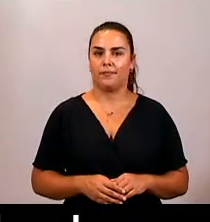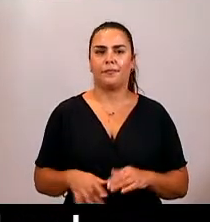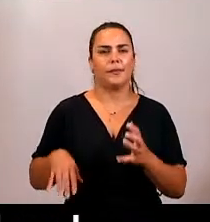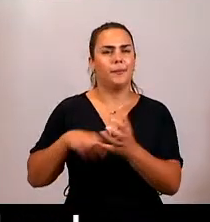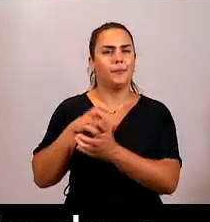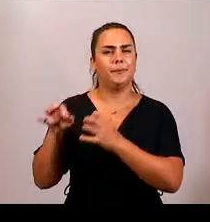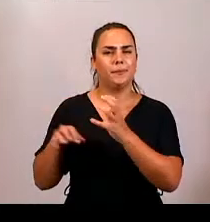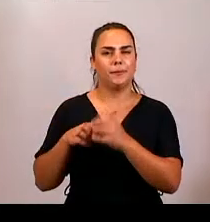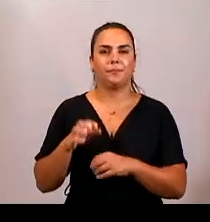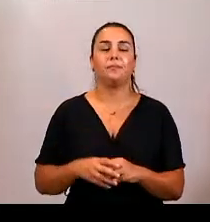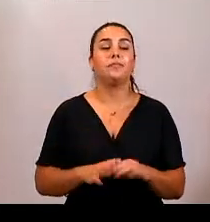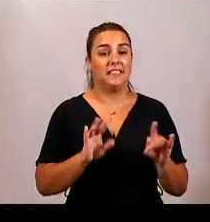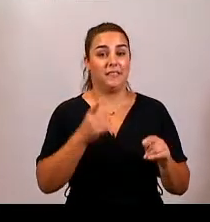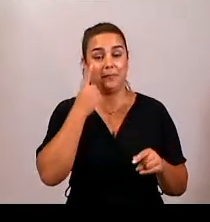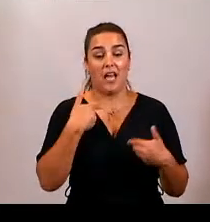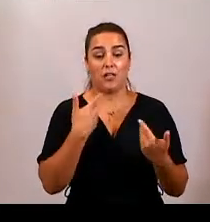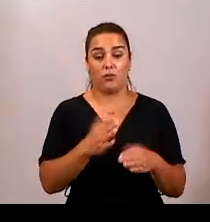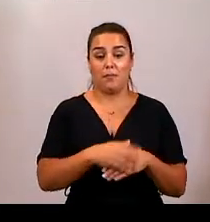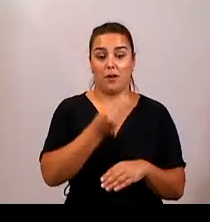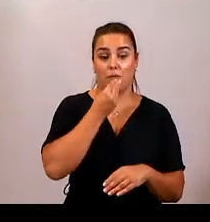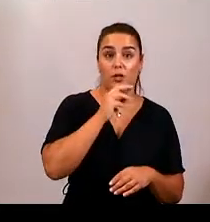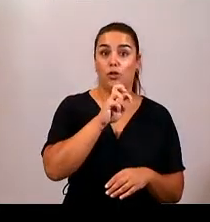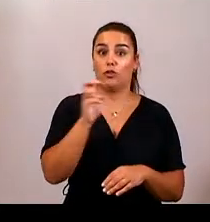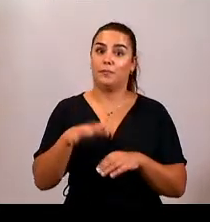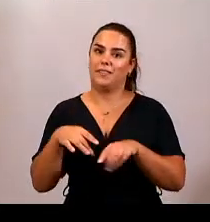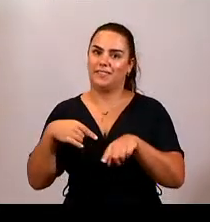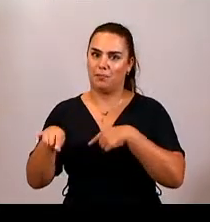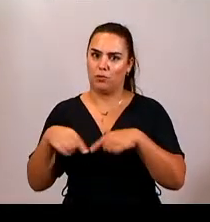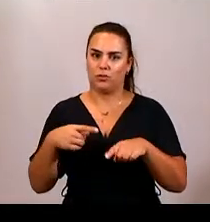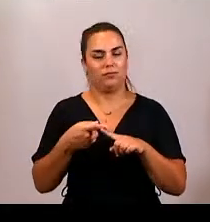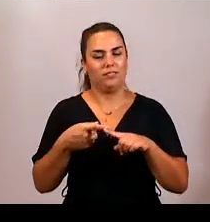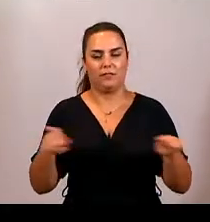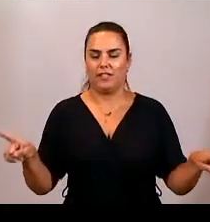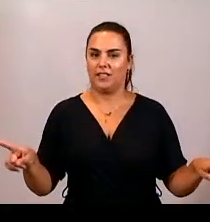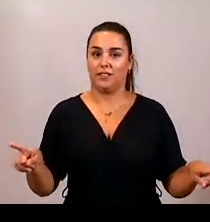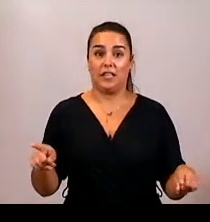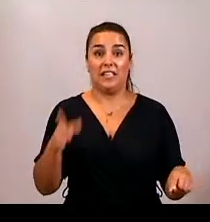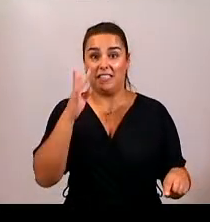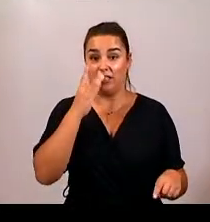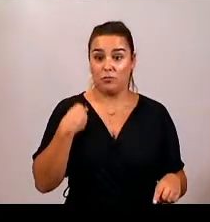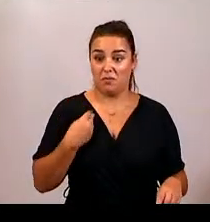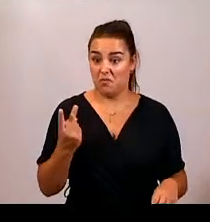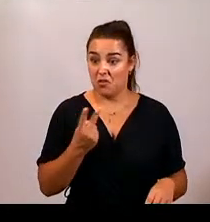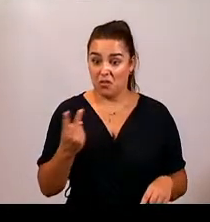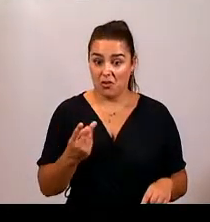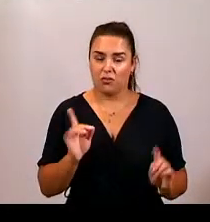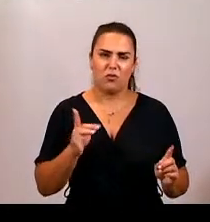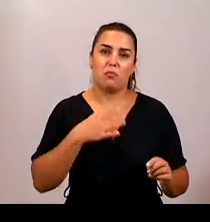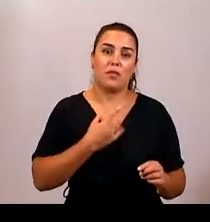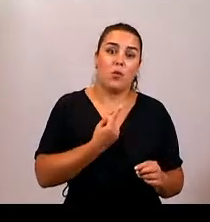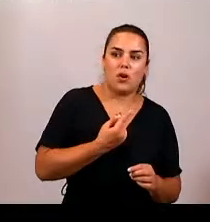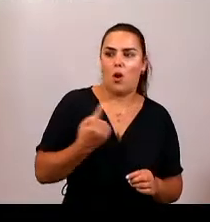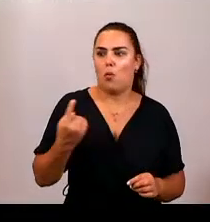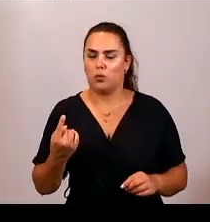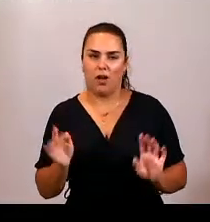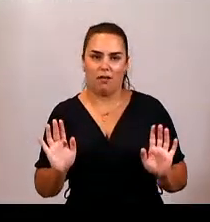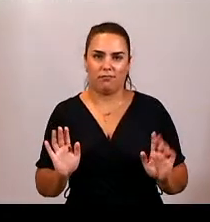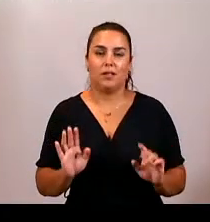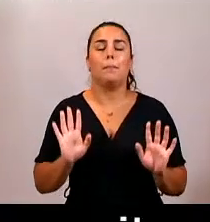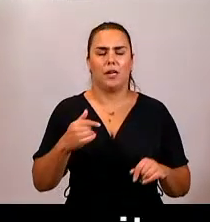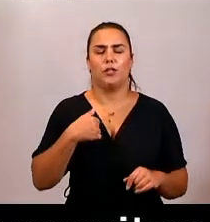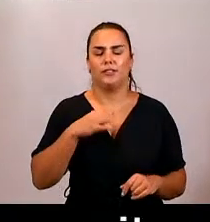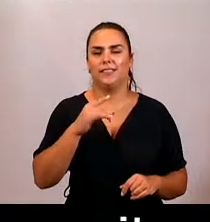Sí, mire, es una ayuda para el comedor y otra para el transporte. No tiene por qué el mismo niño necesitar las dos, puede necesitar una u otra. Sí les indico que